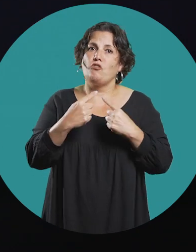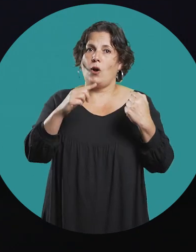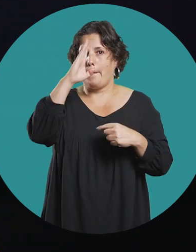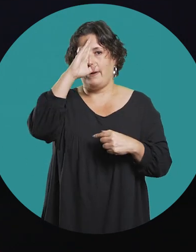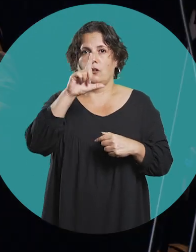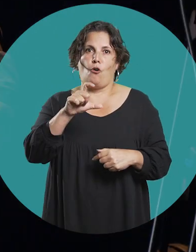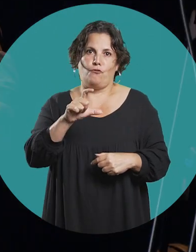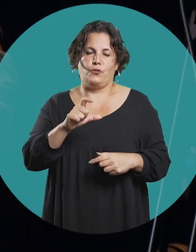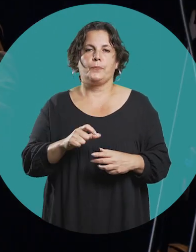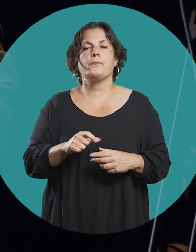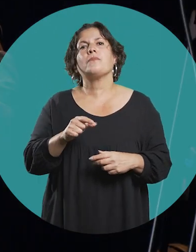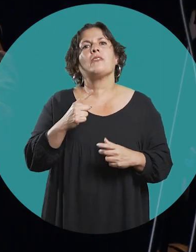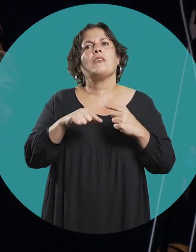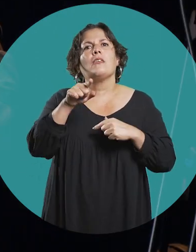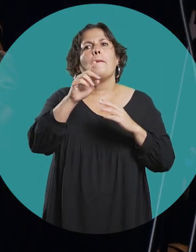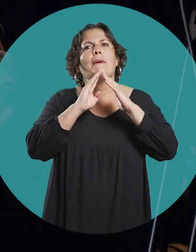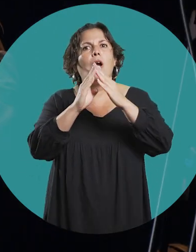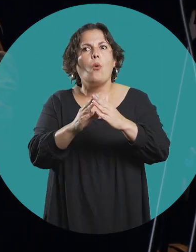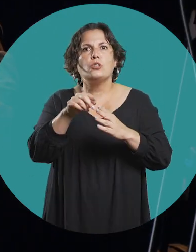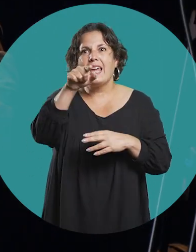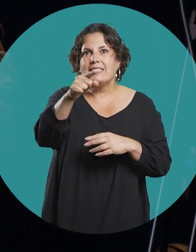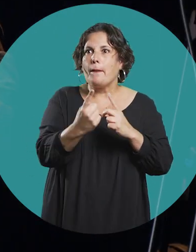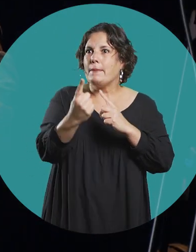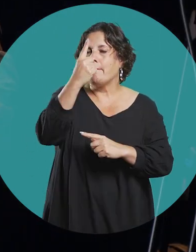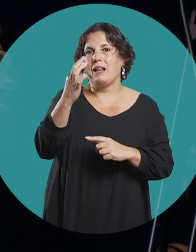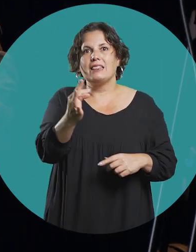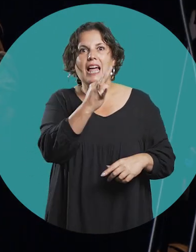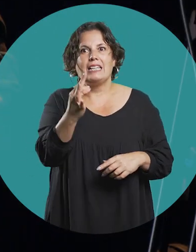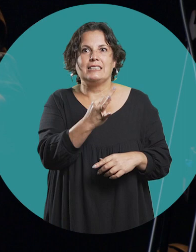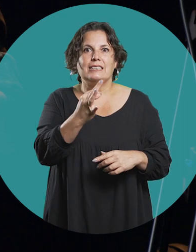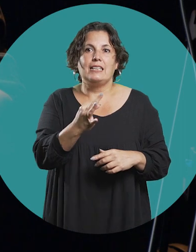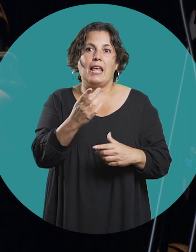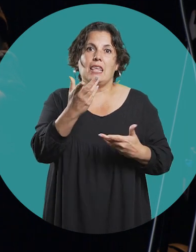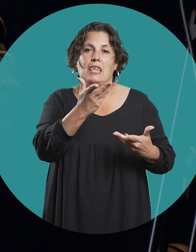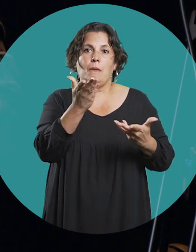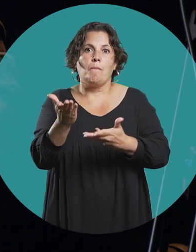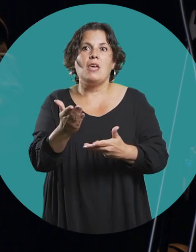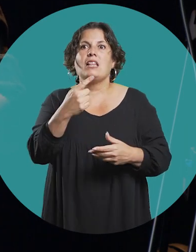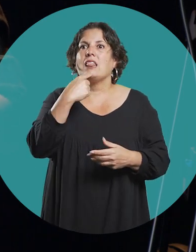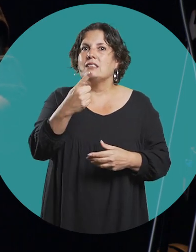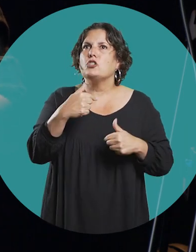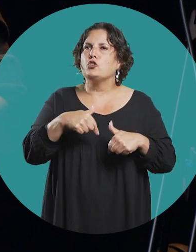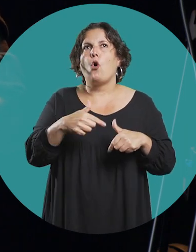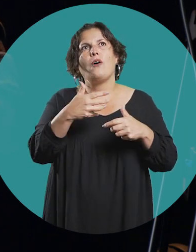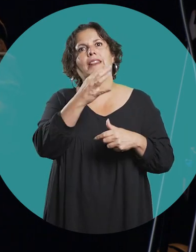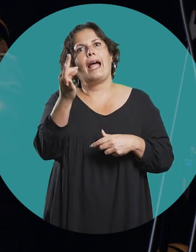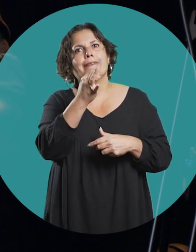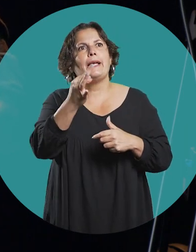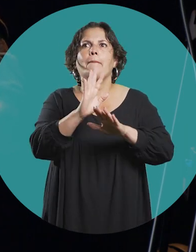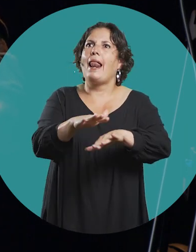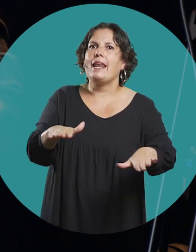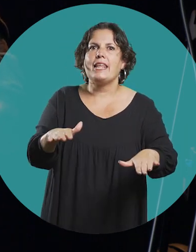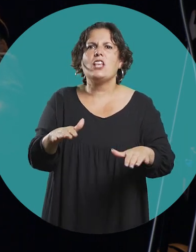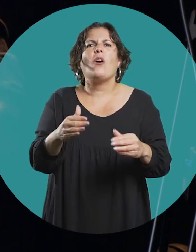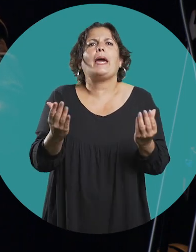aprender, obviamente. Pasó en ese primer taller que te invitan y decís, bueno, voy a llevar este taller para estos